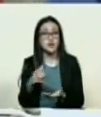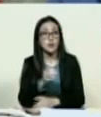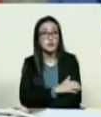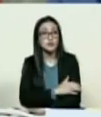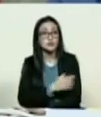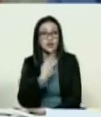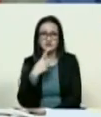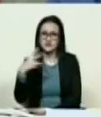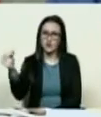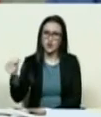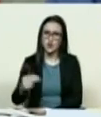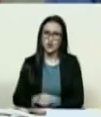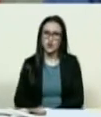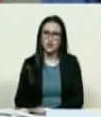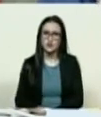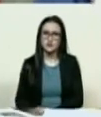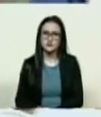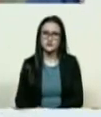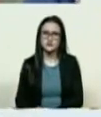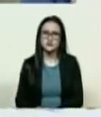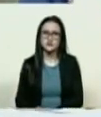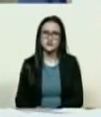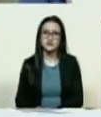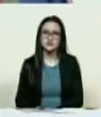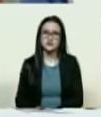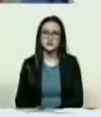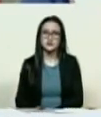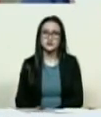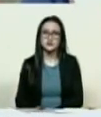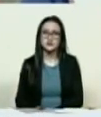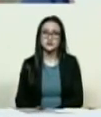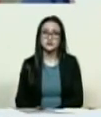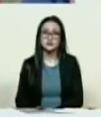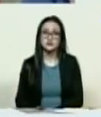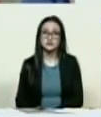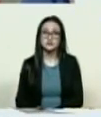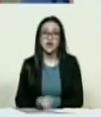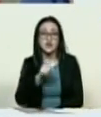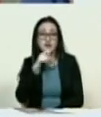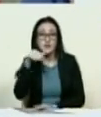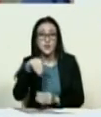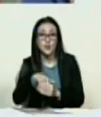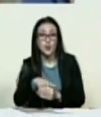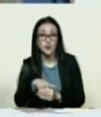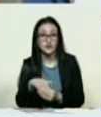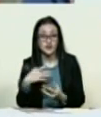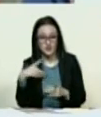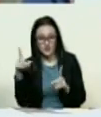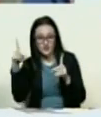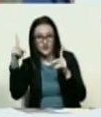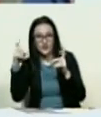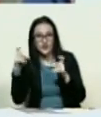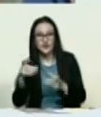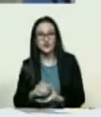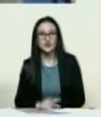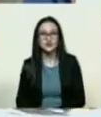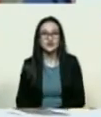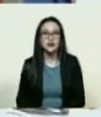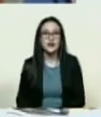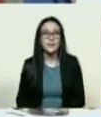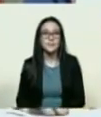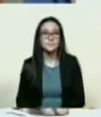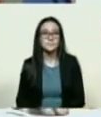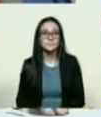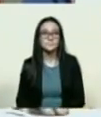opositores dicen que no. Bueno, debe ser bien bonito ver quiénes van a votar. Yo le tomaría una foto, pararme ahí